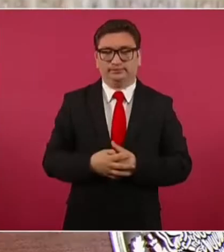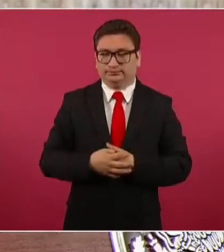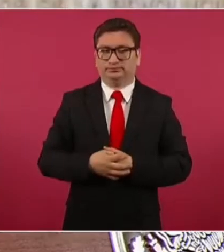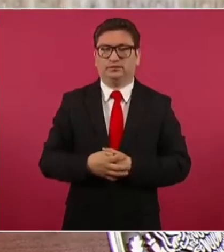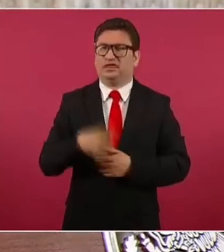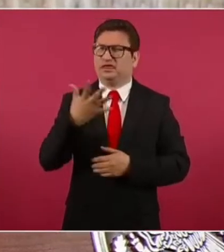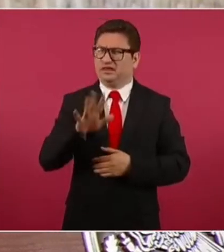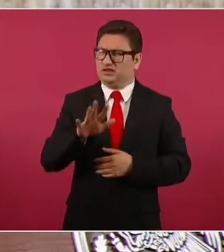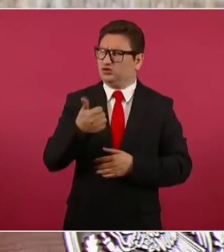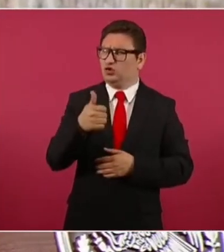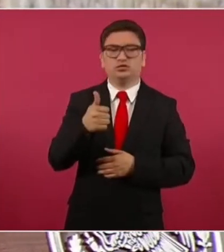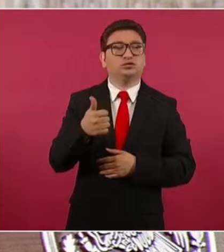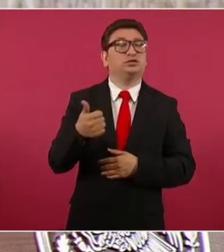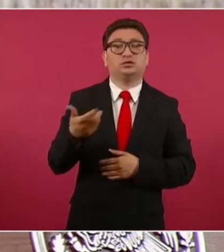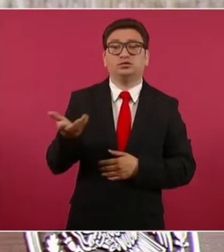10 o 11, a ver,